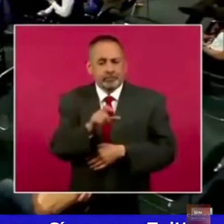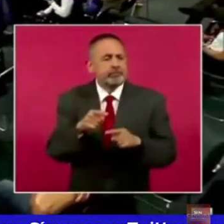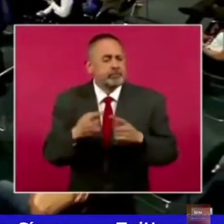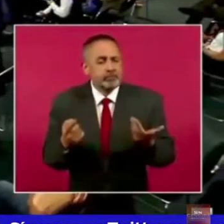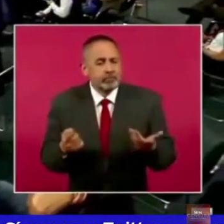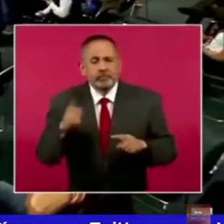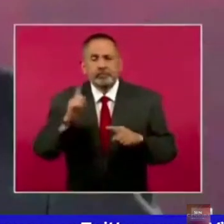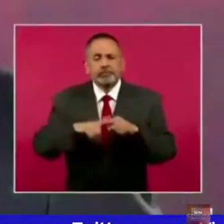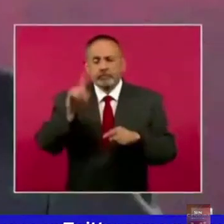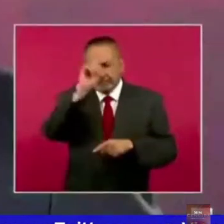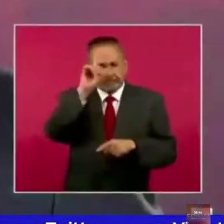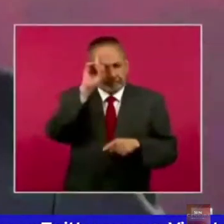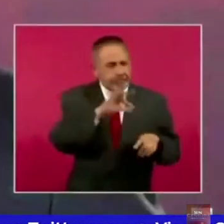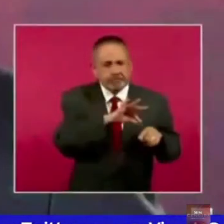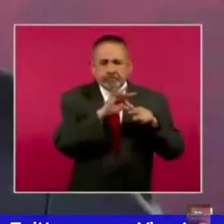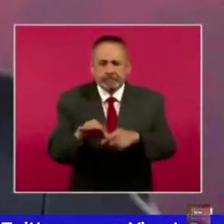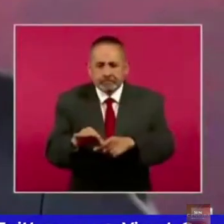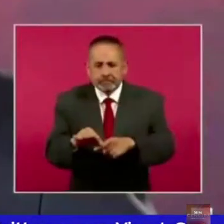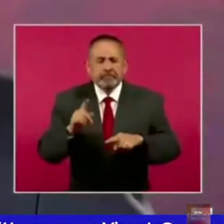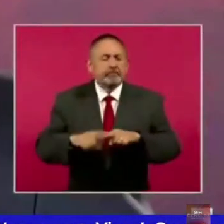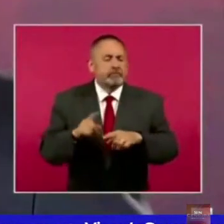quién lo recomendó,